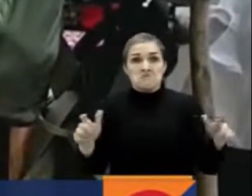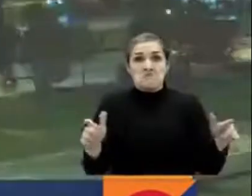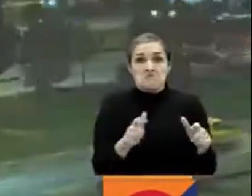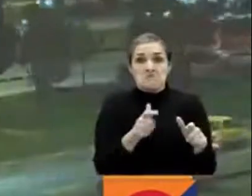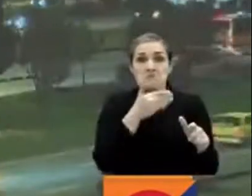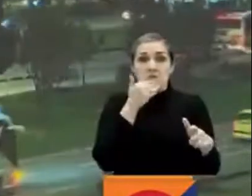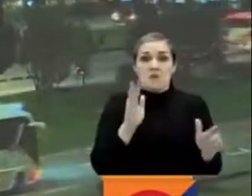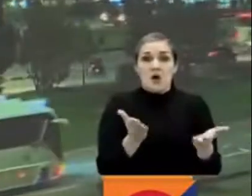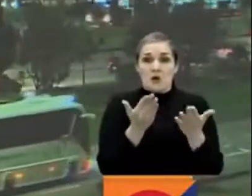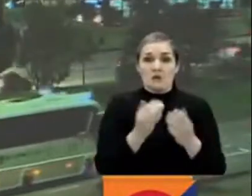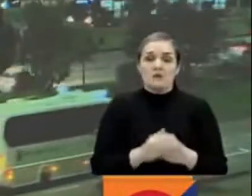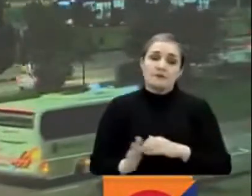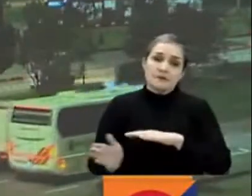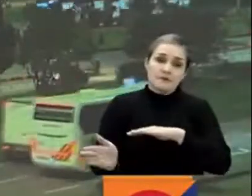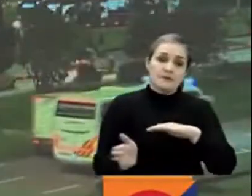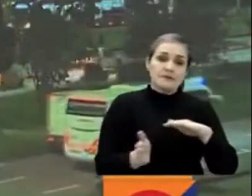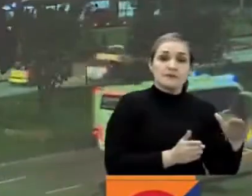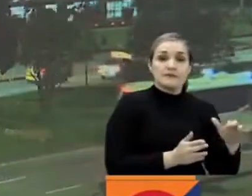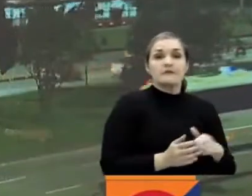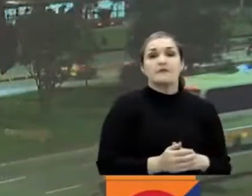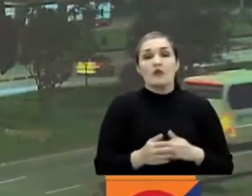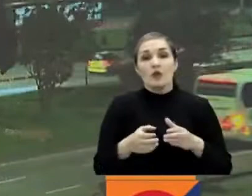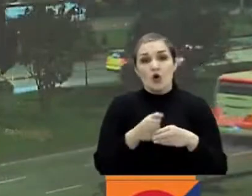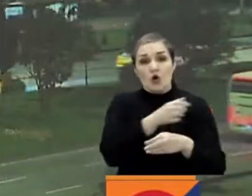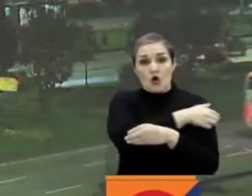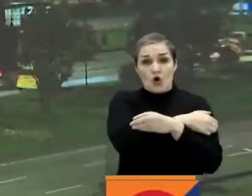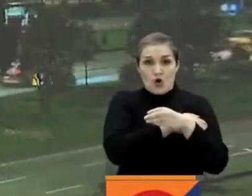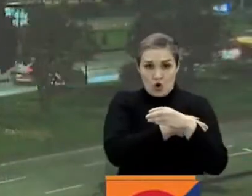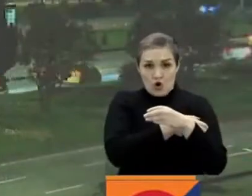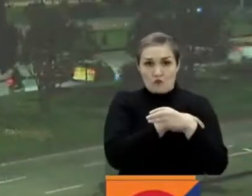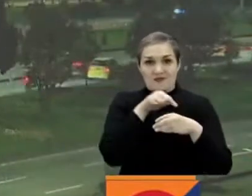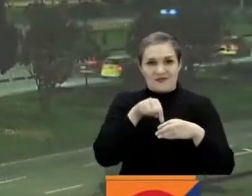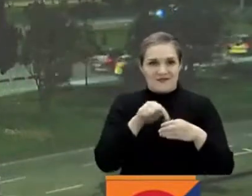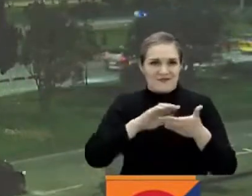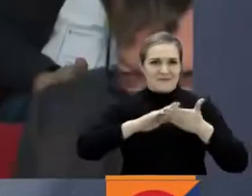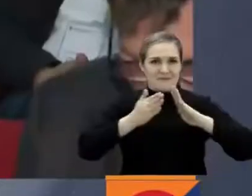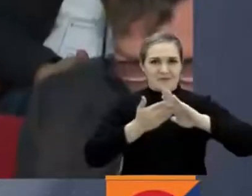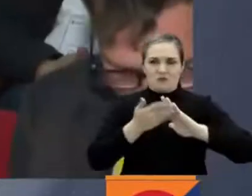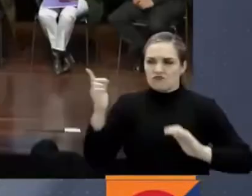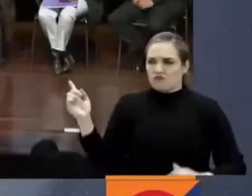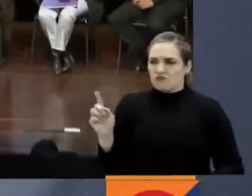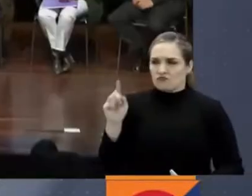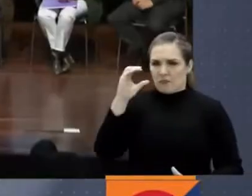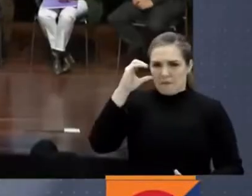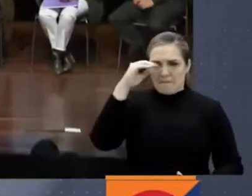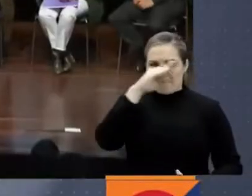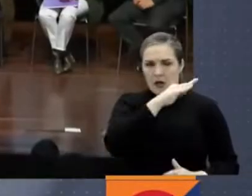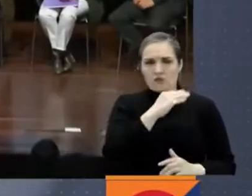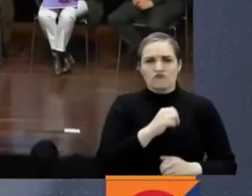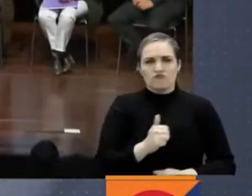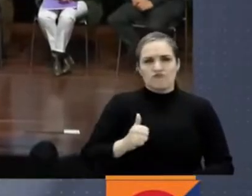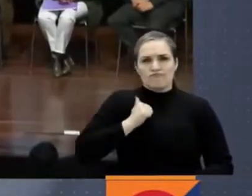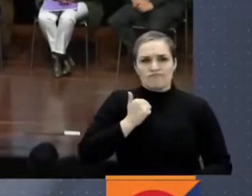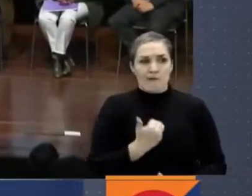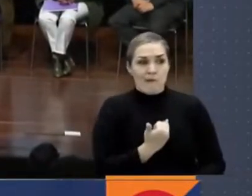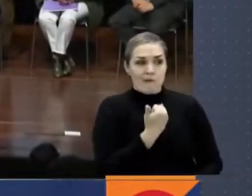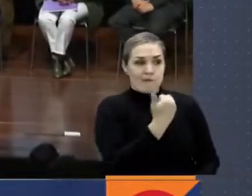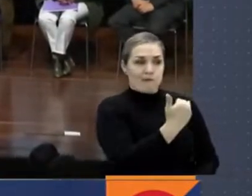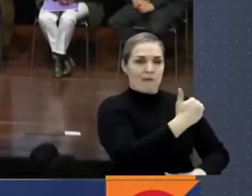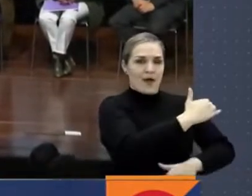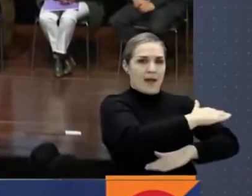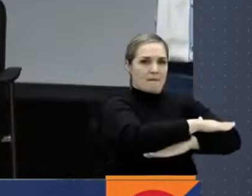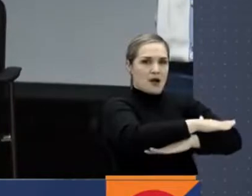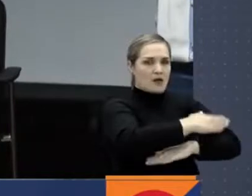ilegales. Y en medio de la instalación de la comisión, el presidente Gustavo Petro aprovechó la presencia de los embajadores de Estados Unidos y